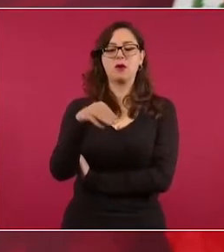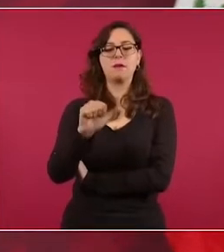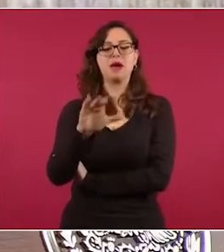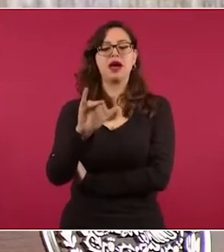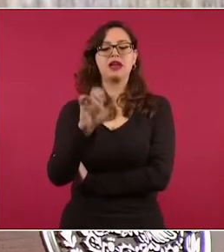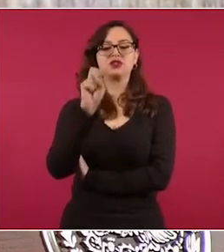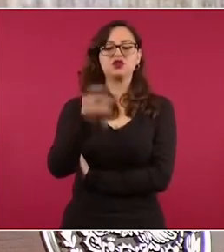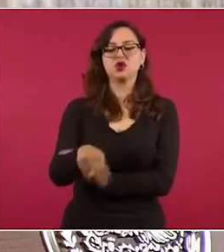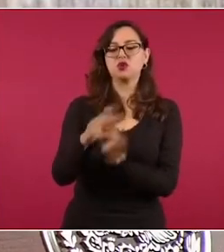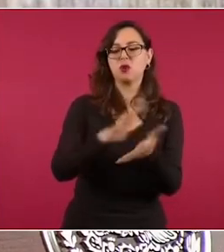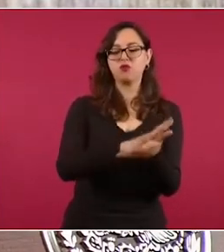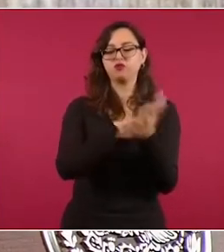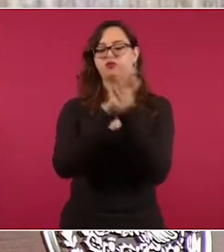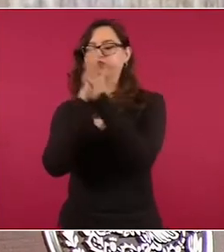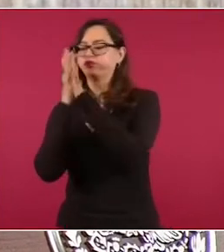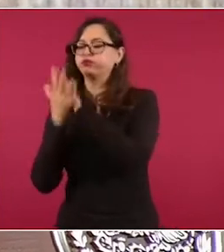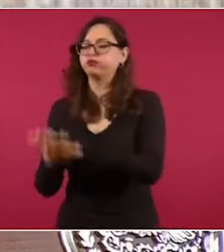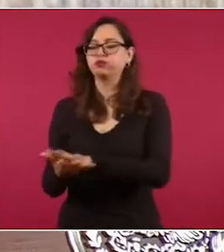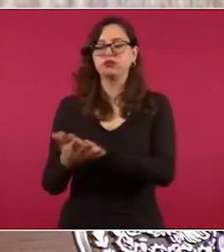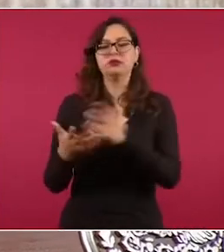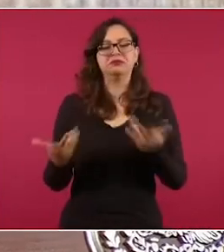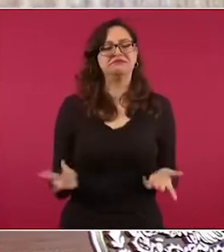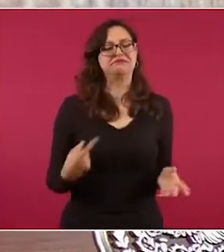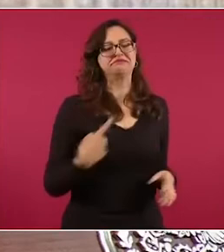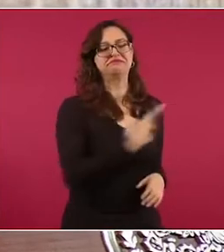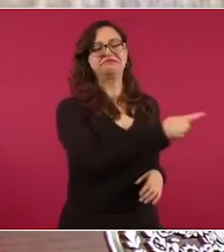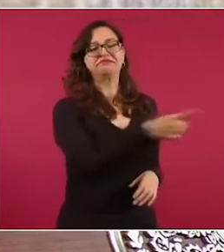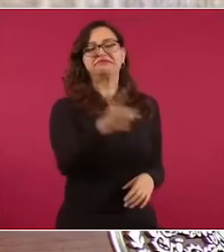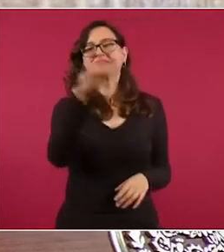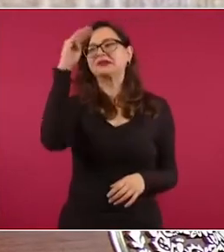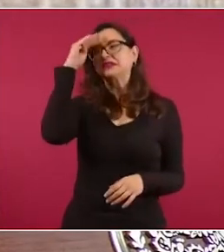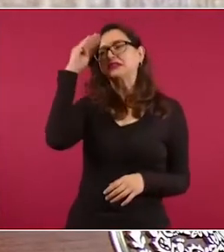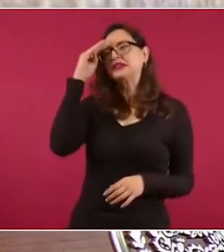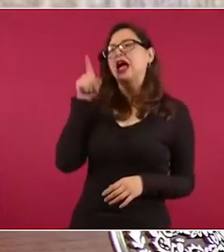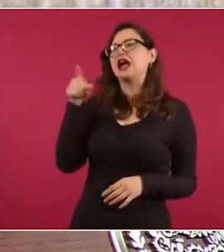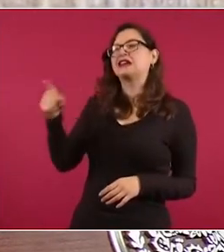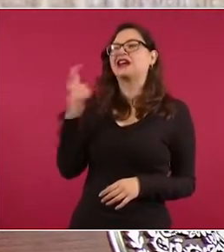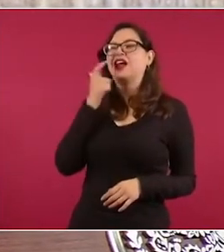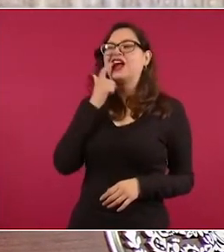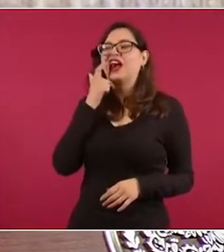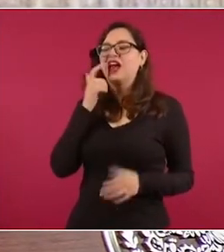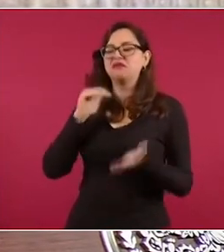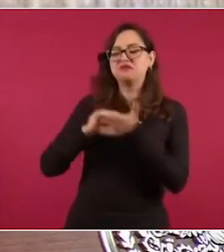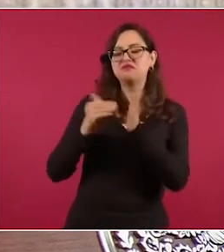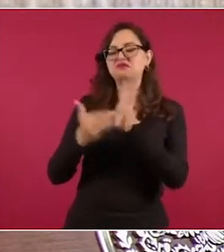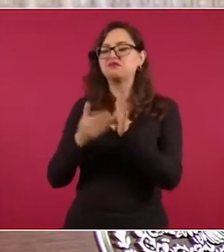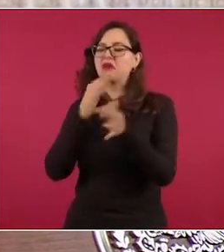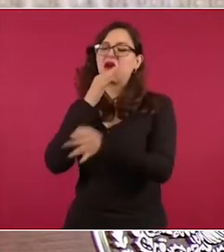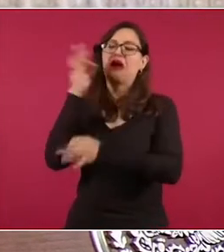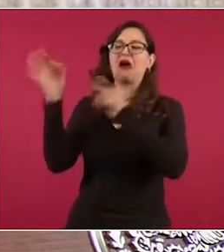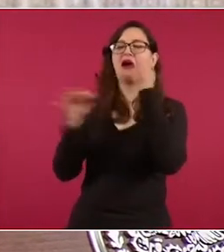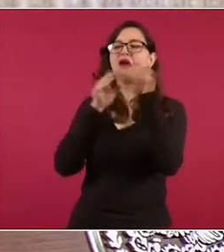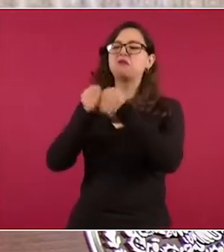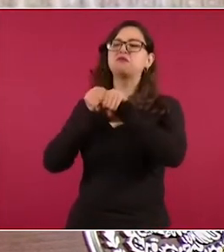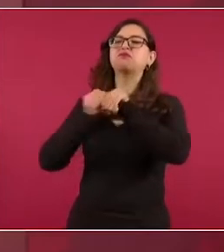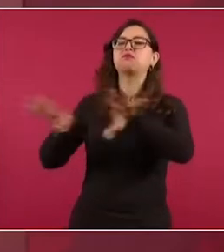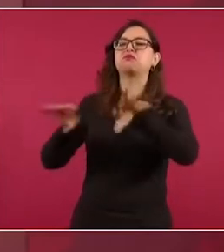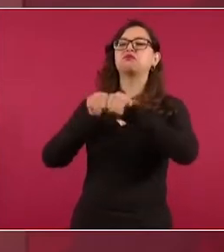como se dice más publicitariamente, un eslogan. Yo advertí,